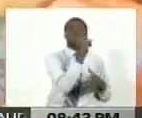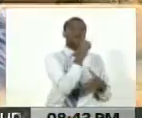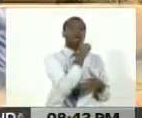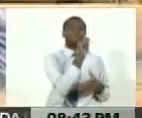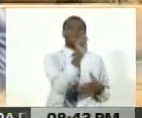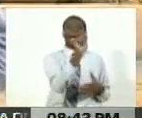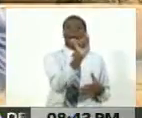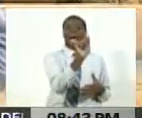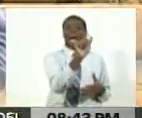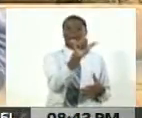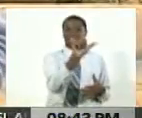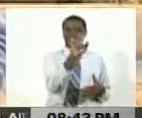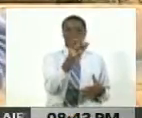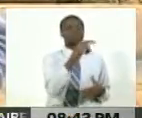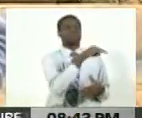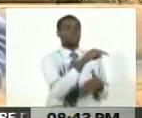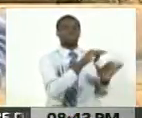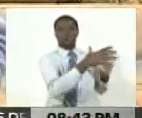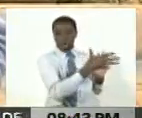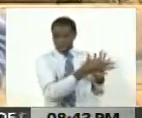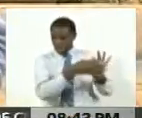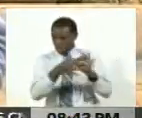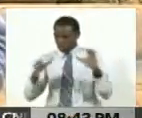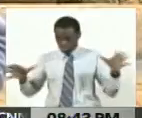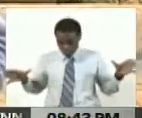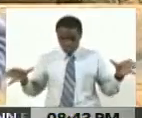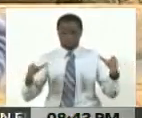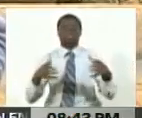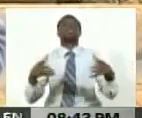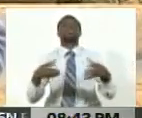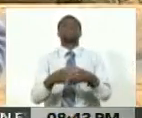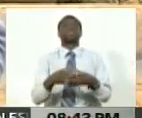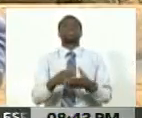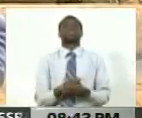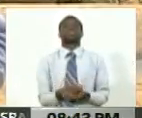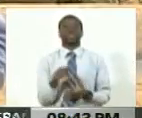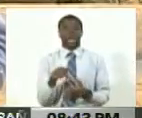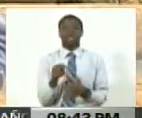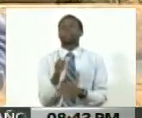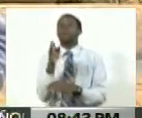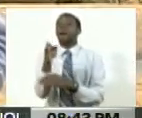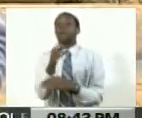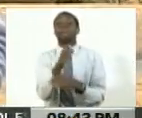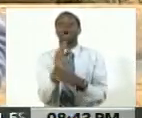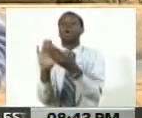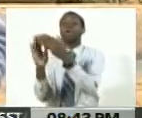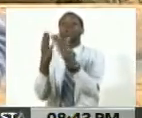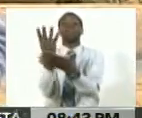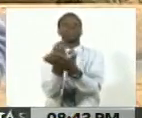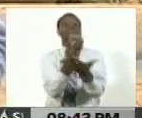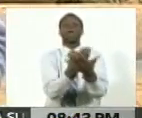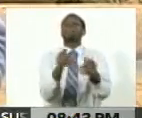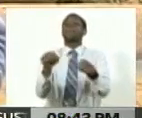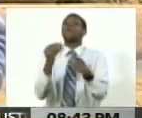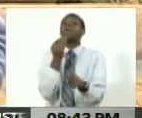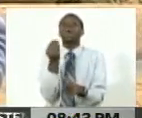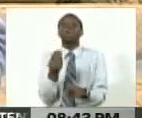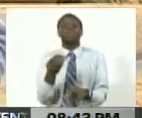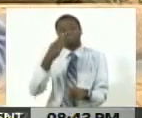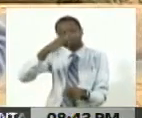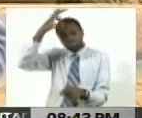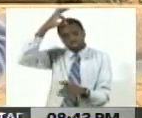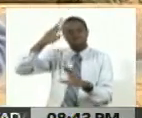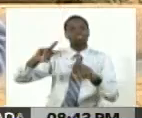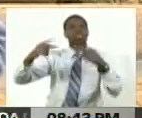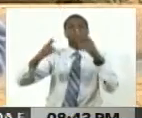colectivo Bariquía. What Do You Say, con estos proyectos sociales en las comunidades, aportan a la construcción de la nueva juventud paraguanera.